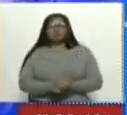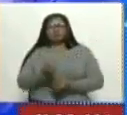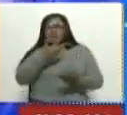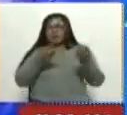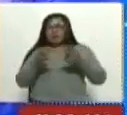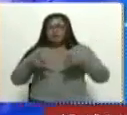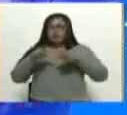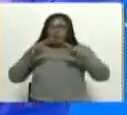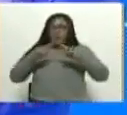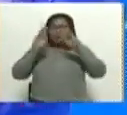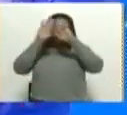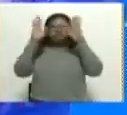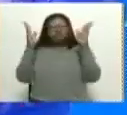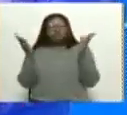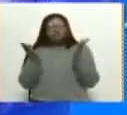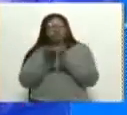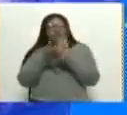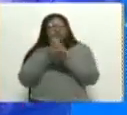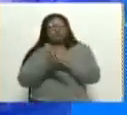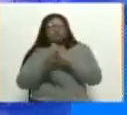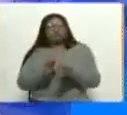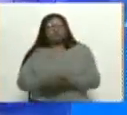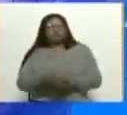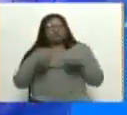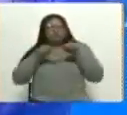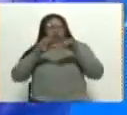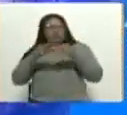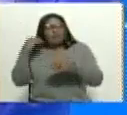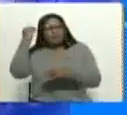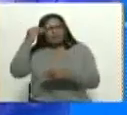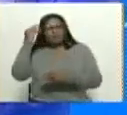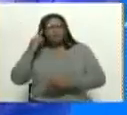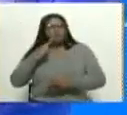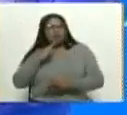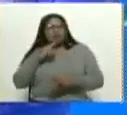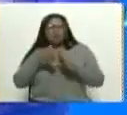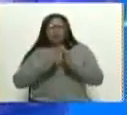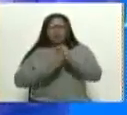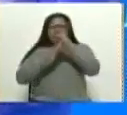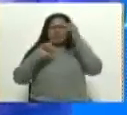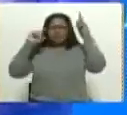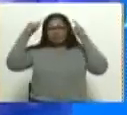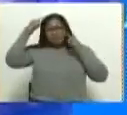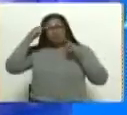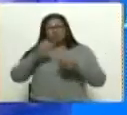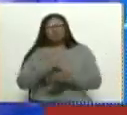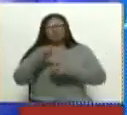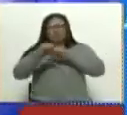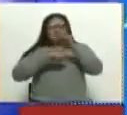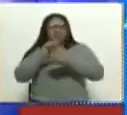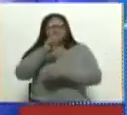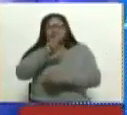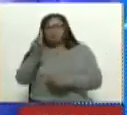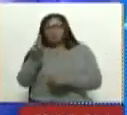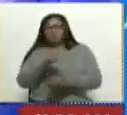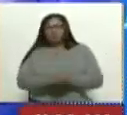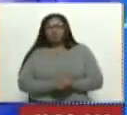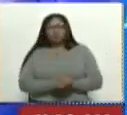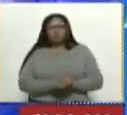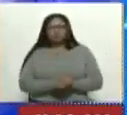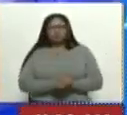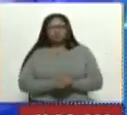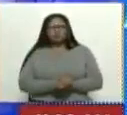Mundial por la vigencia del pensamiento bolivariano del comandante Hugo Chávez en El Siglo 21 es